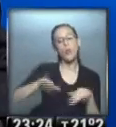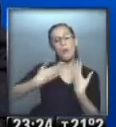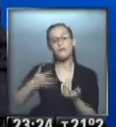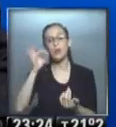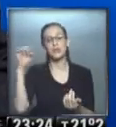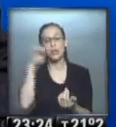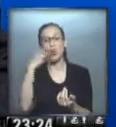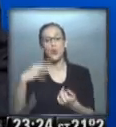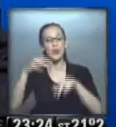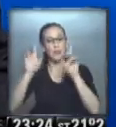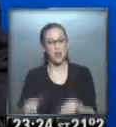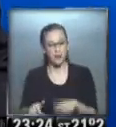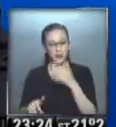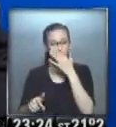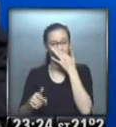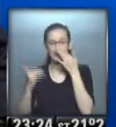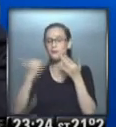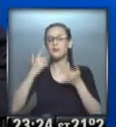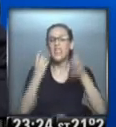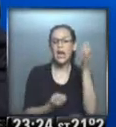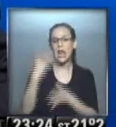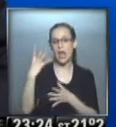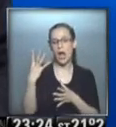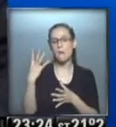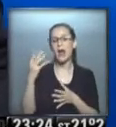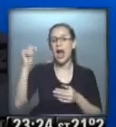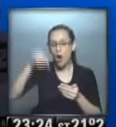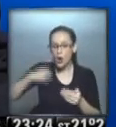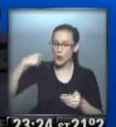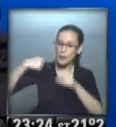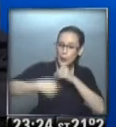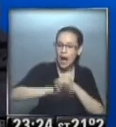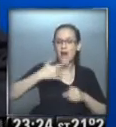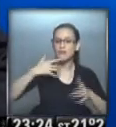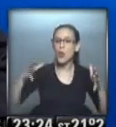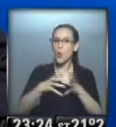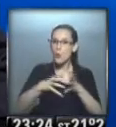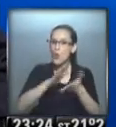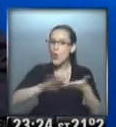elecciones legislativas, se arma ahora para funcionar de aquí en adelante como partido.